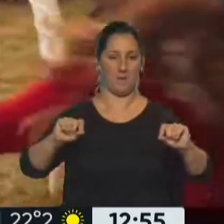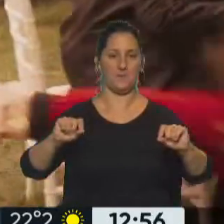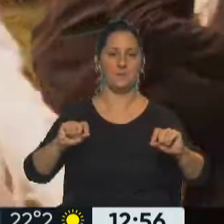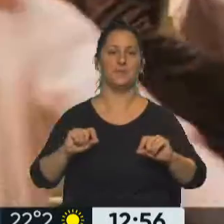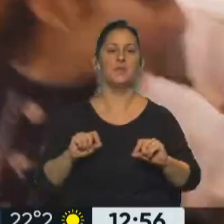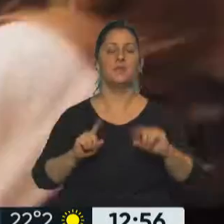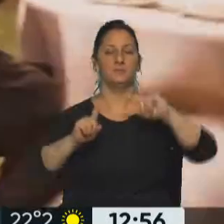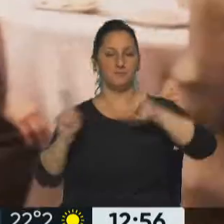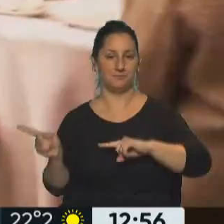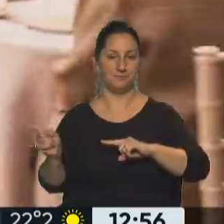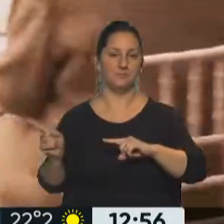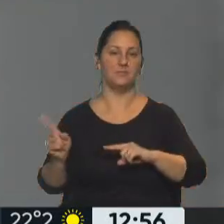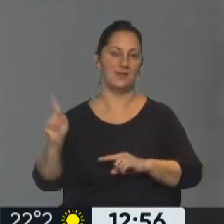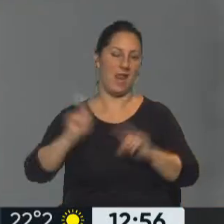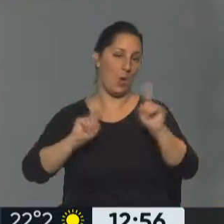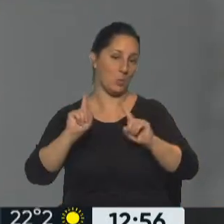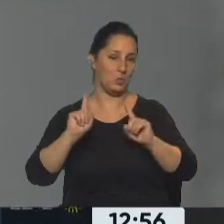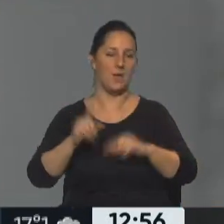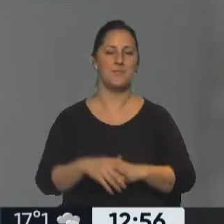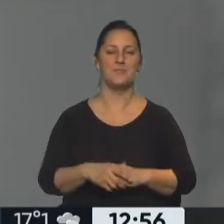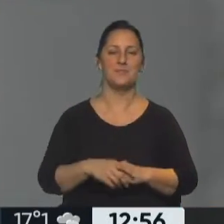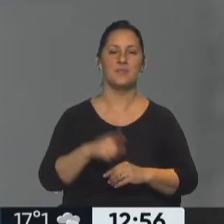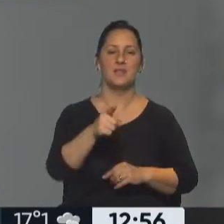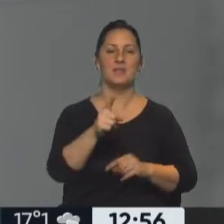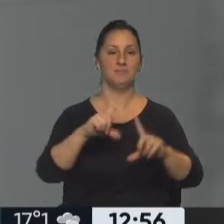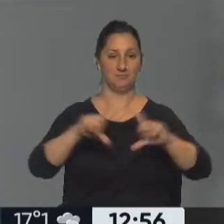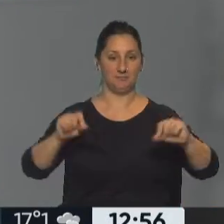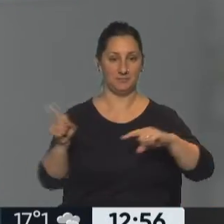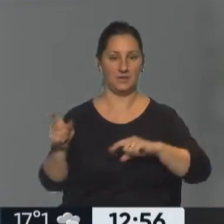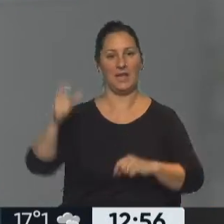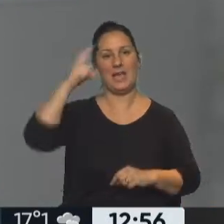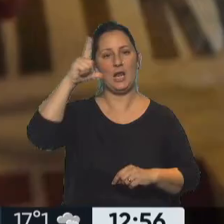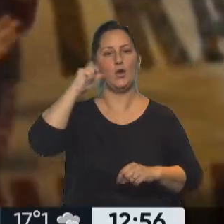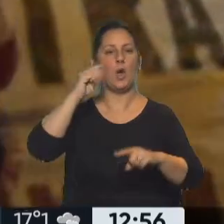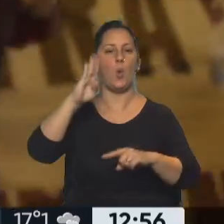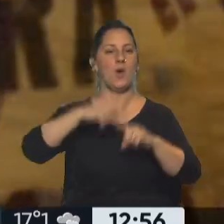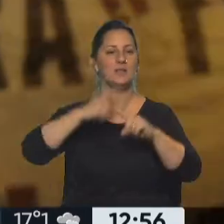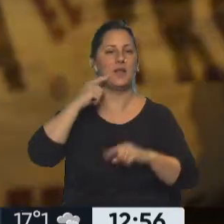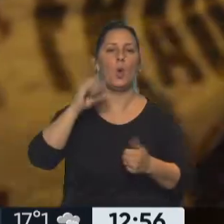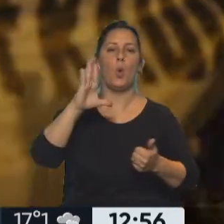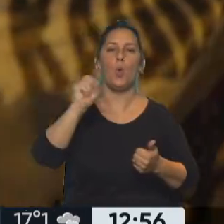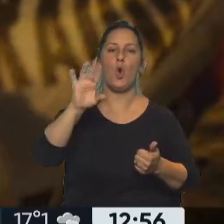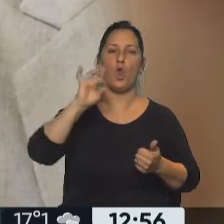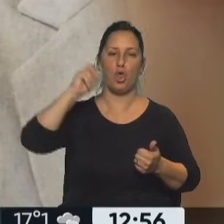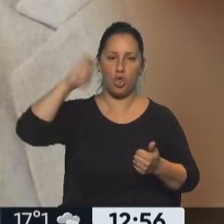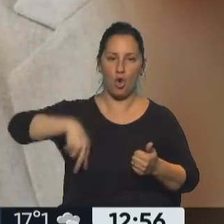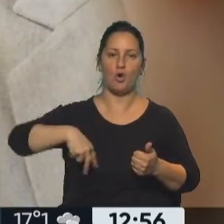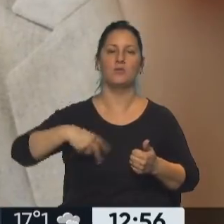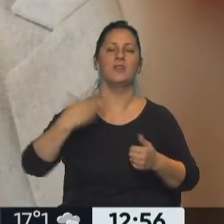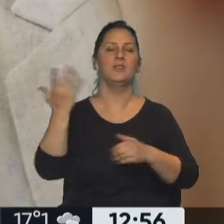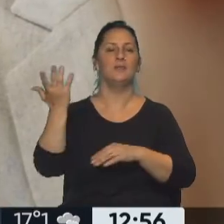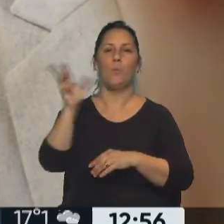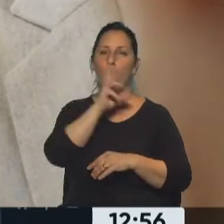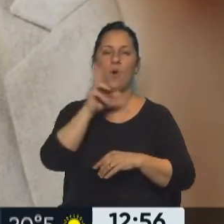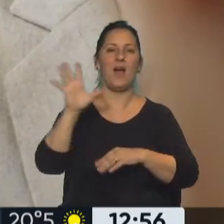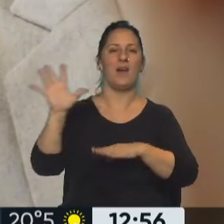que tenemos para ver quienes gustan de los ovnis y la Fantasía Y esto es algo incorrecto con eleonora wexler César bordón la historia de la cineasta